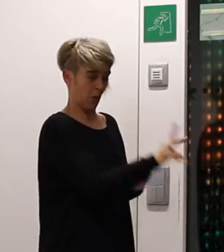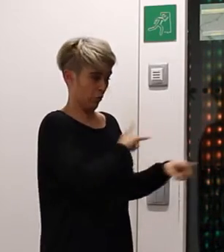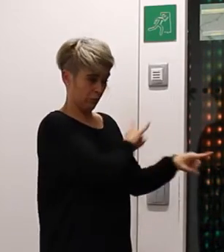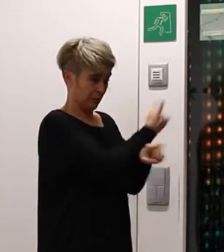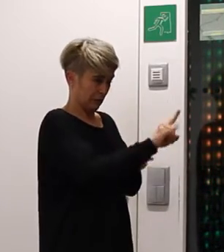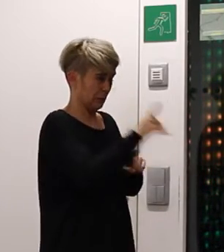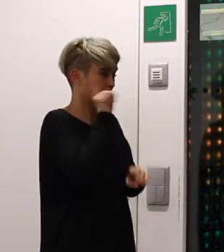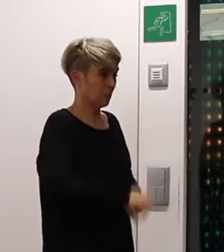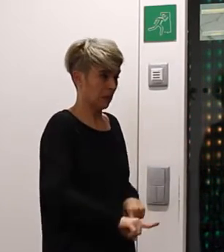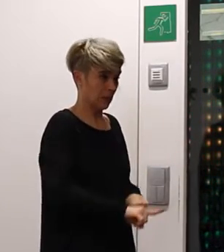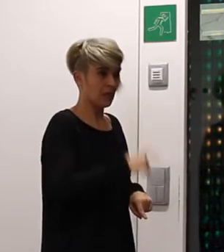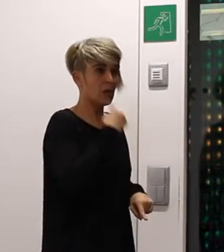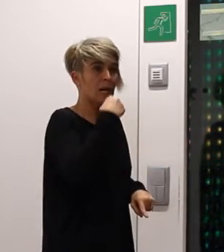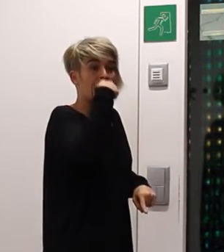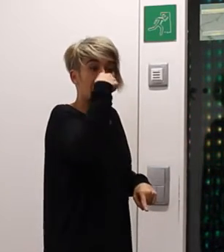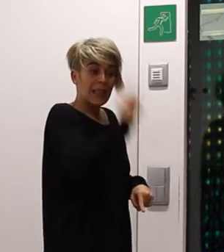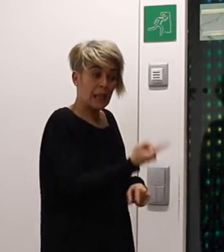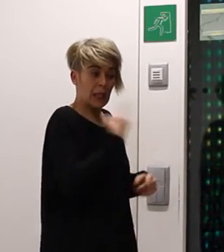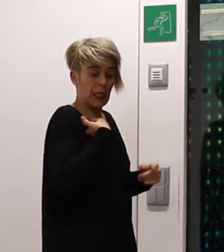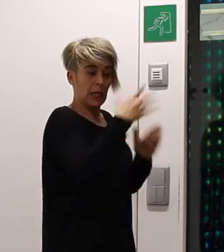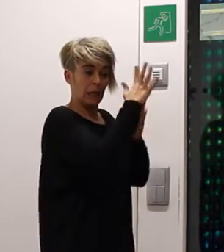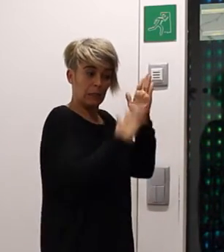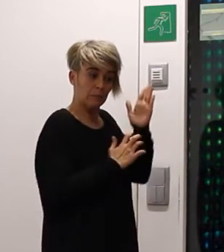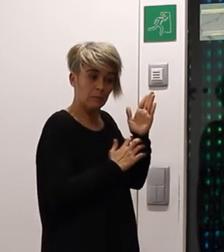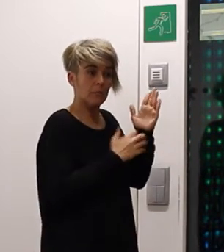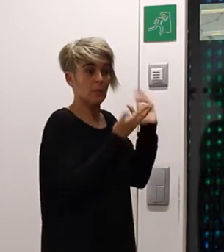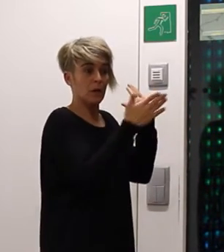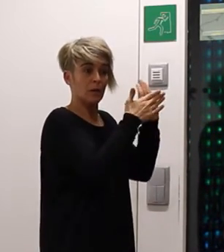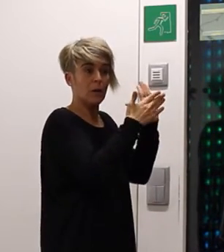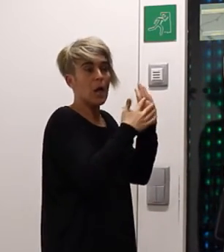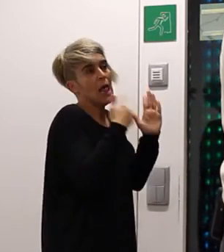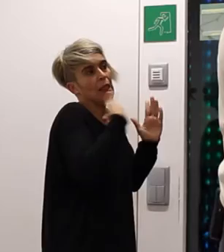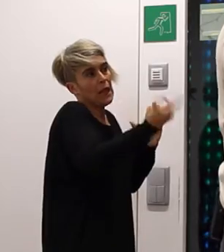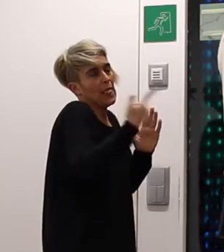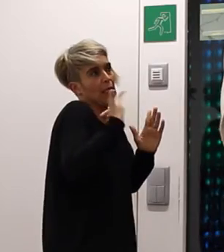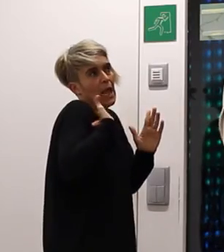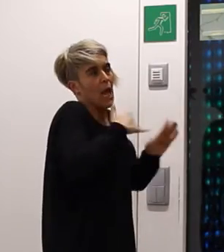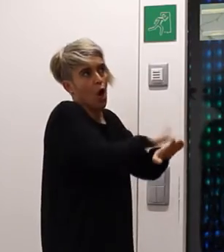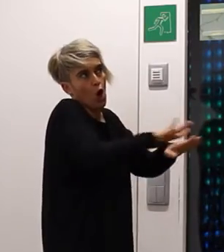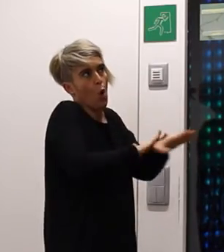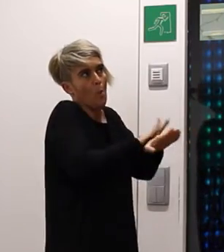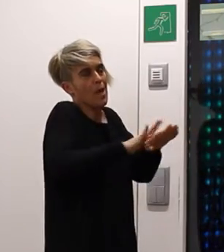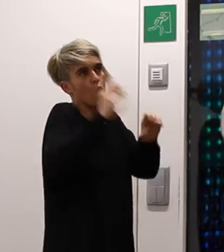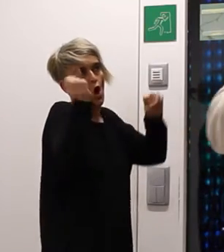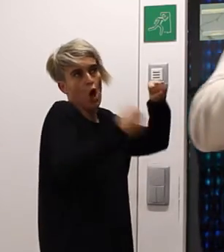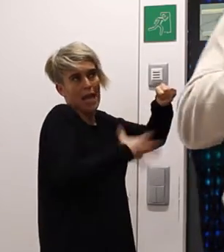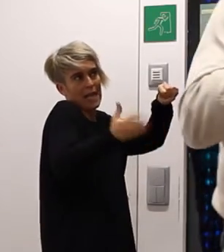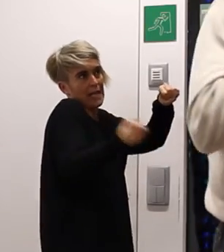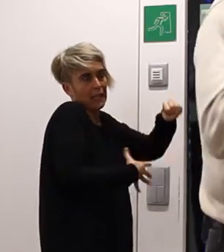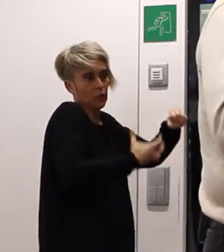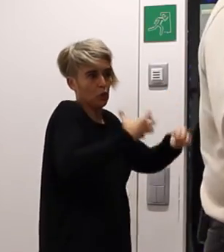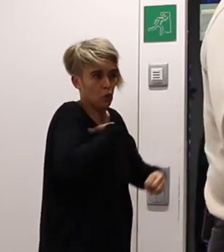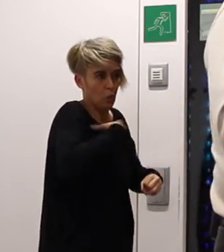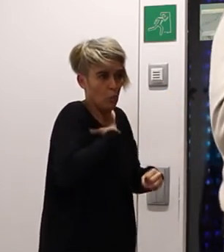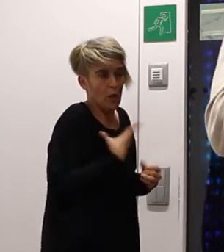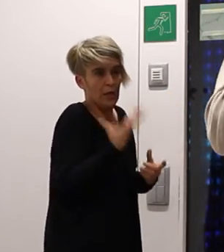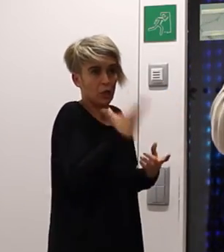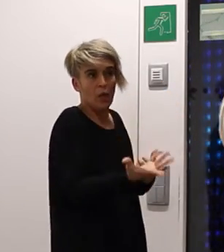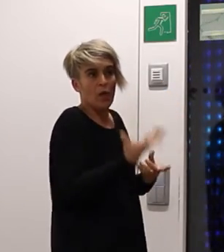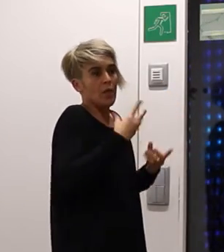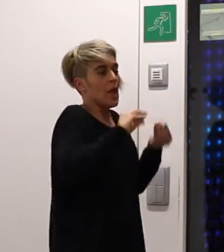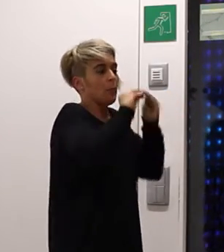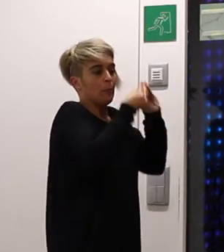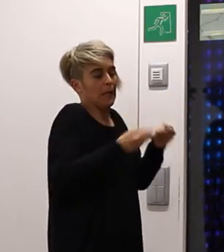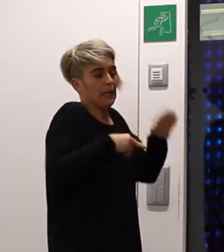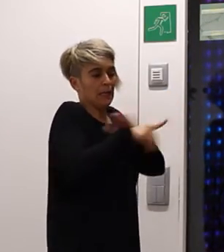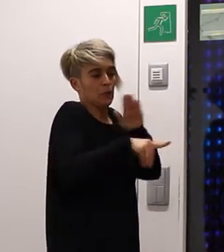en esto, dicen que, bueno, dejaríamos de percibir ingresos y por tanto no se puede tramitar una proposición de ley que sin duda, como sucede en el